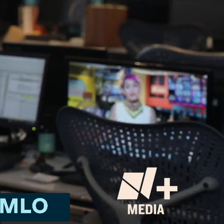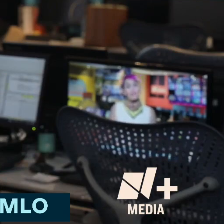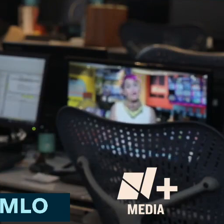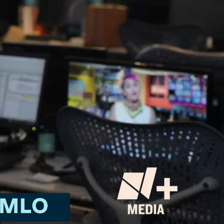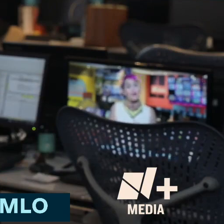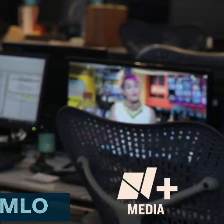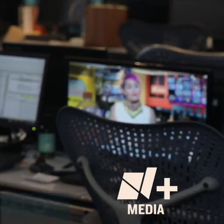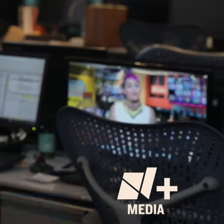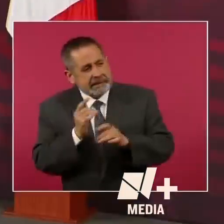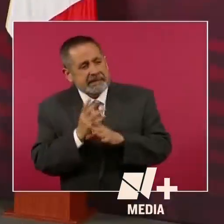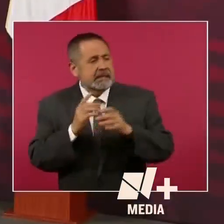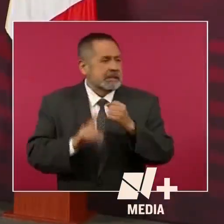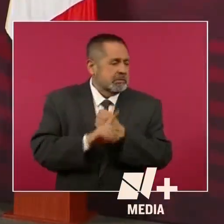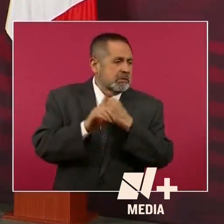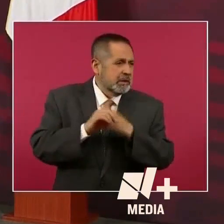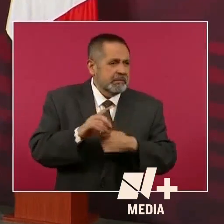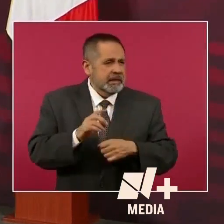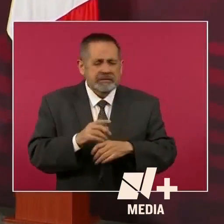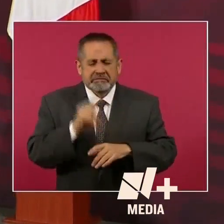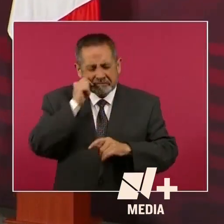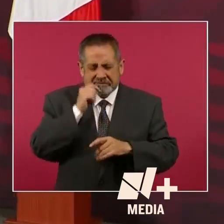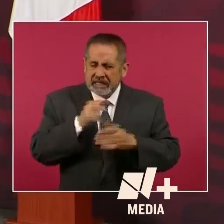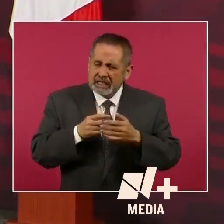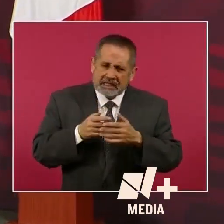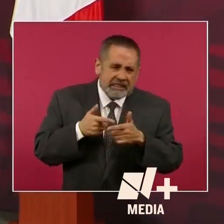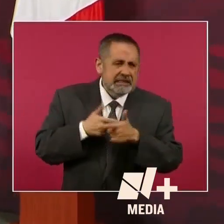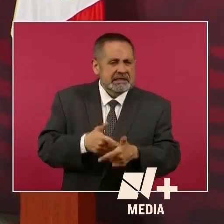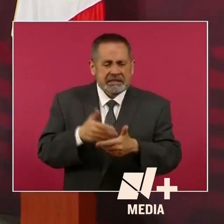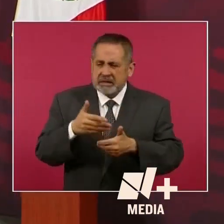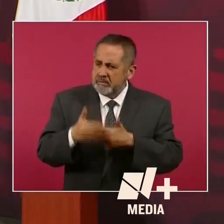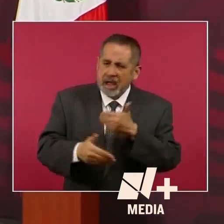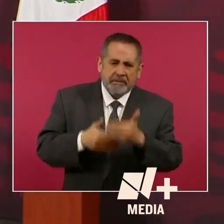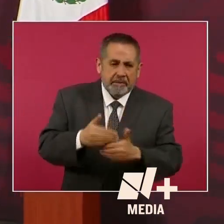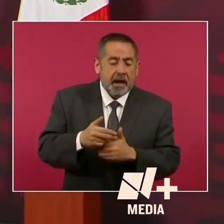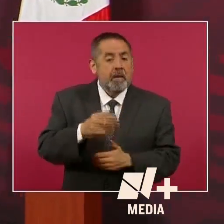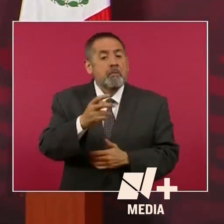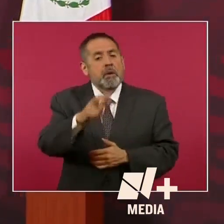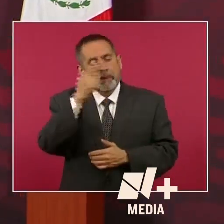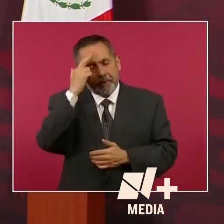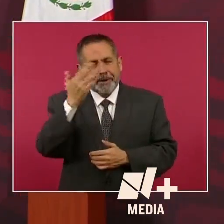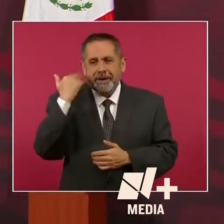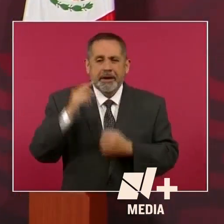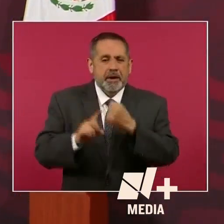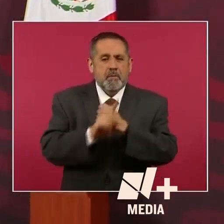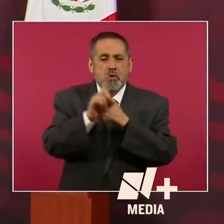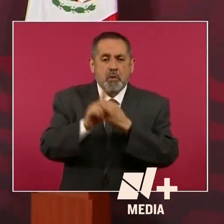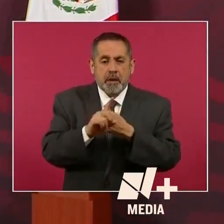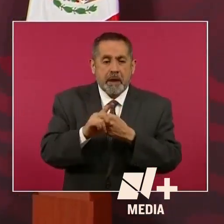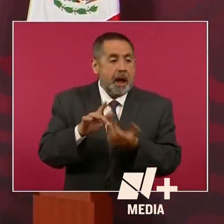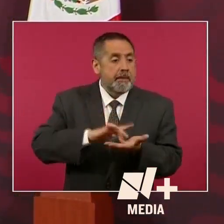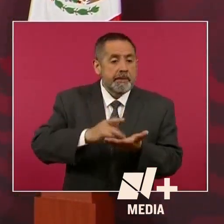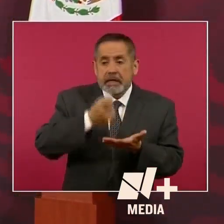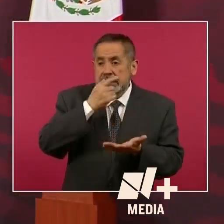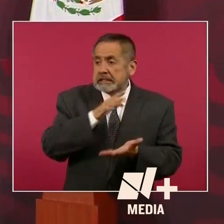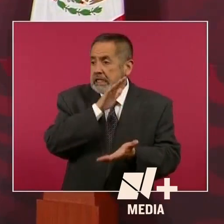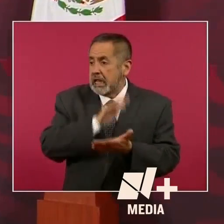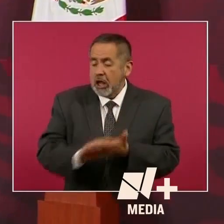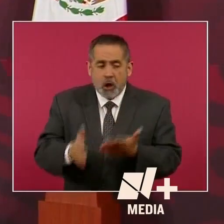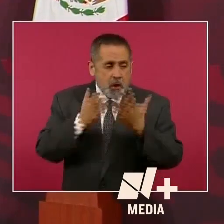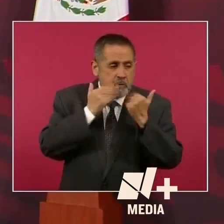Vamos a escucharlo. Ya resolvimos el problema del abasto de los